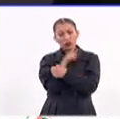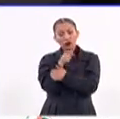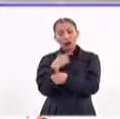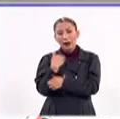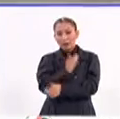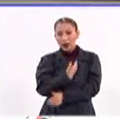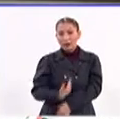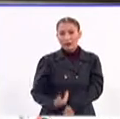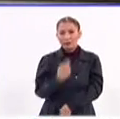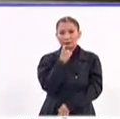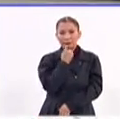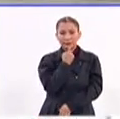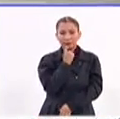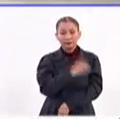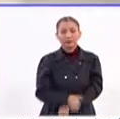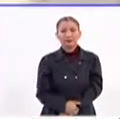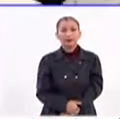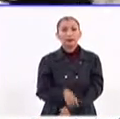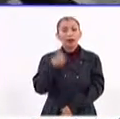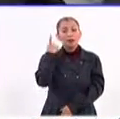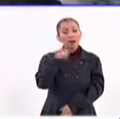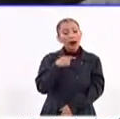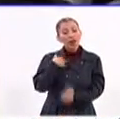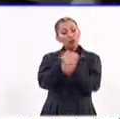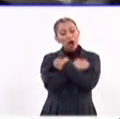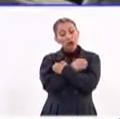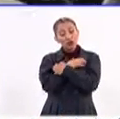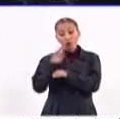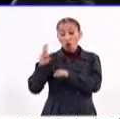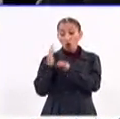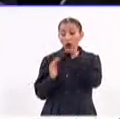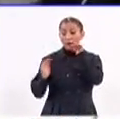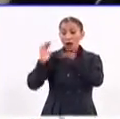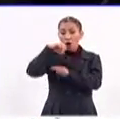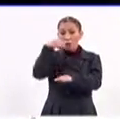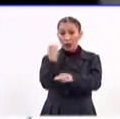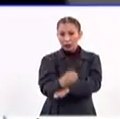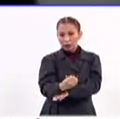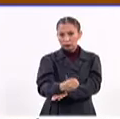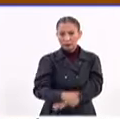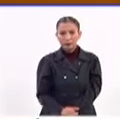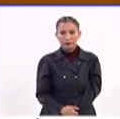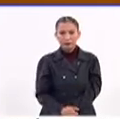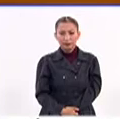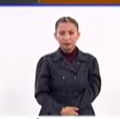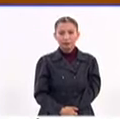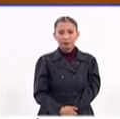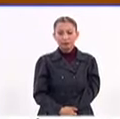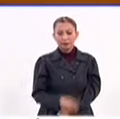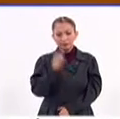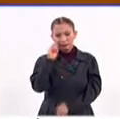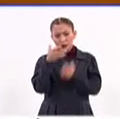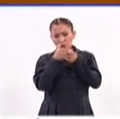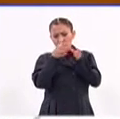del presidente Andrés Manuel López Obrador para que la educación superior sea obligatoria. La dimensión del crecimiento del